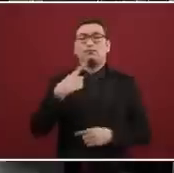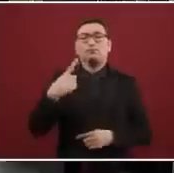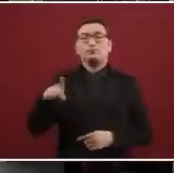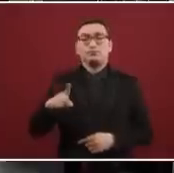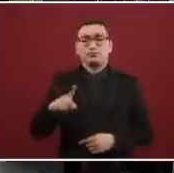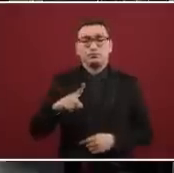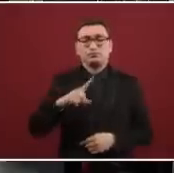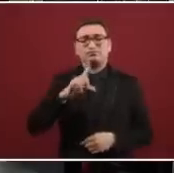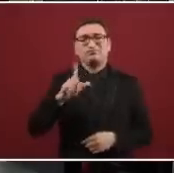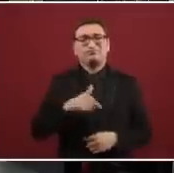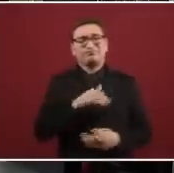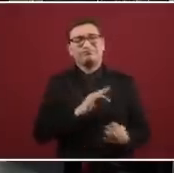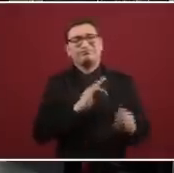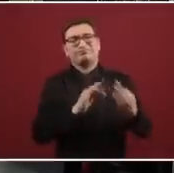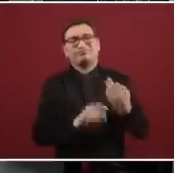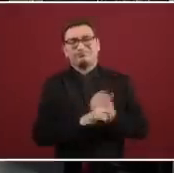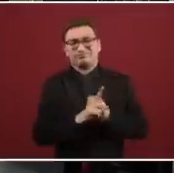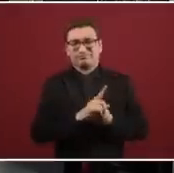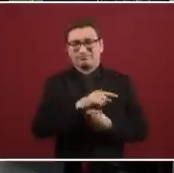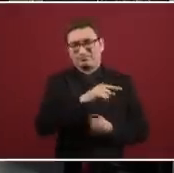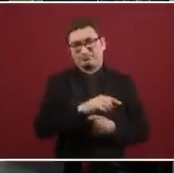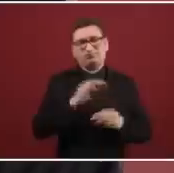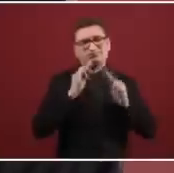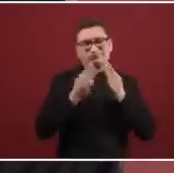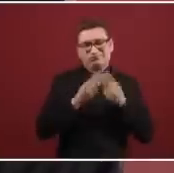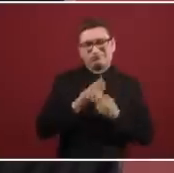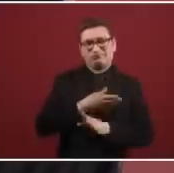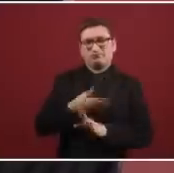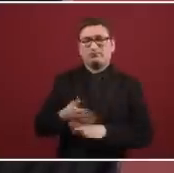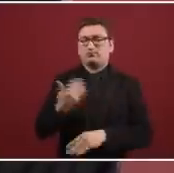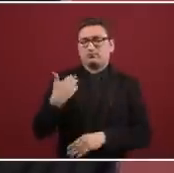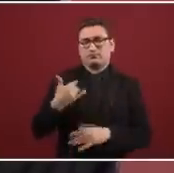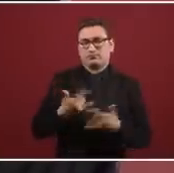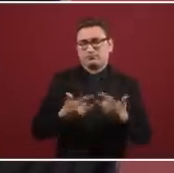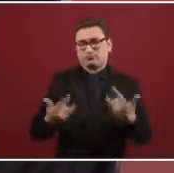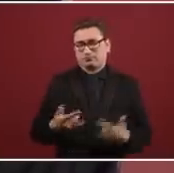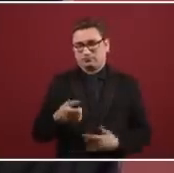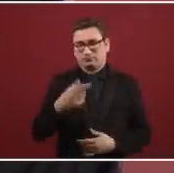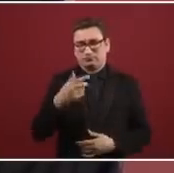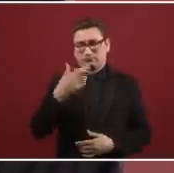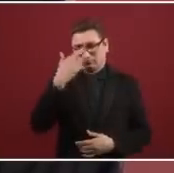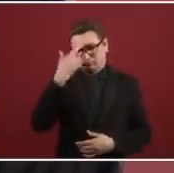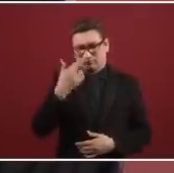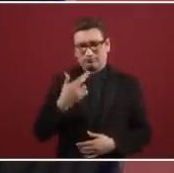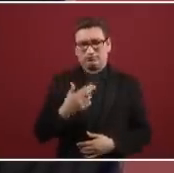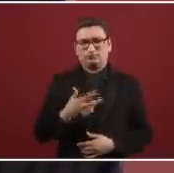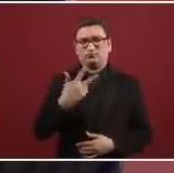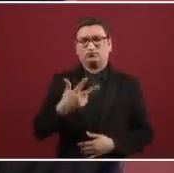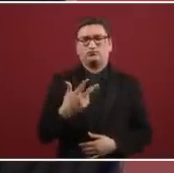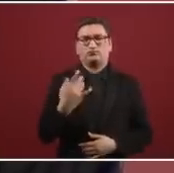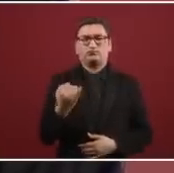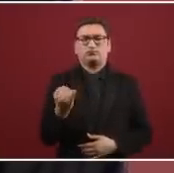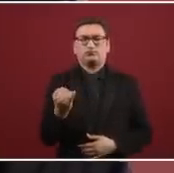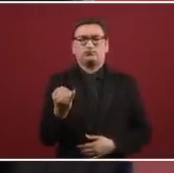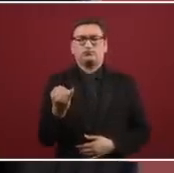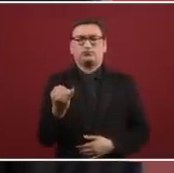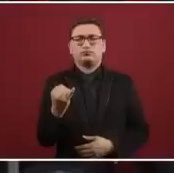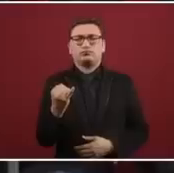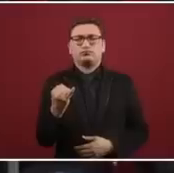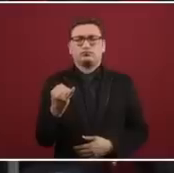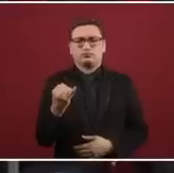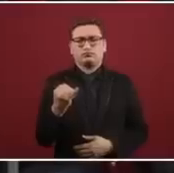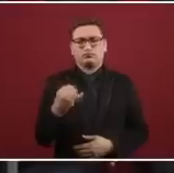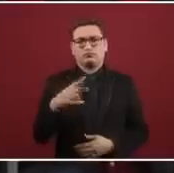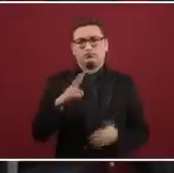se enfrentan a represalias. El caso más reciente es el del 8 de junio de este